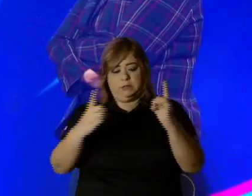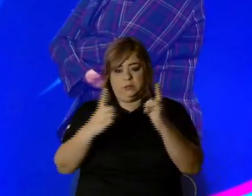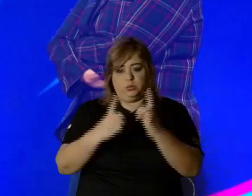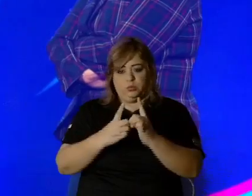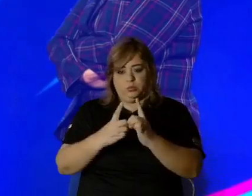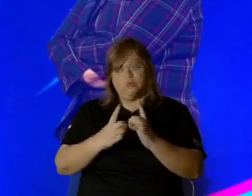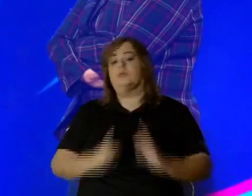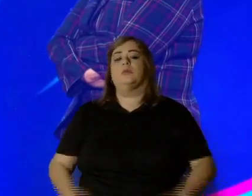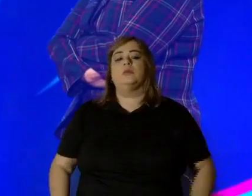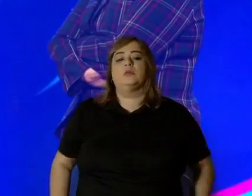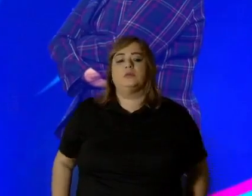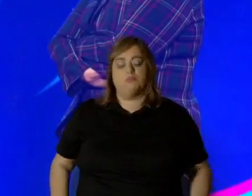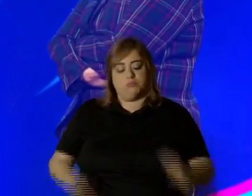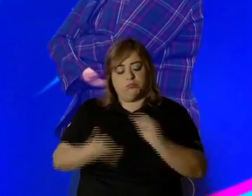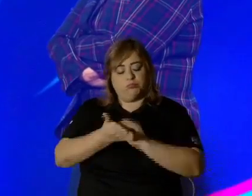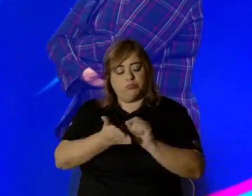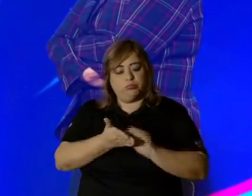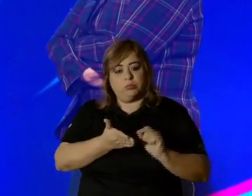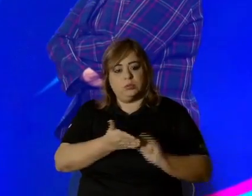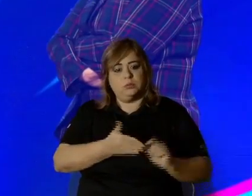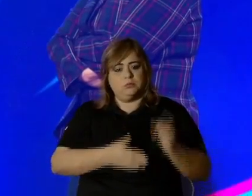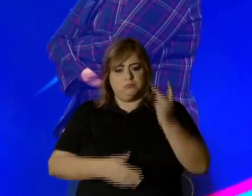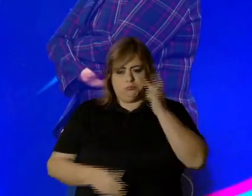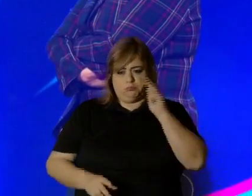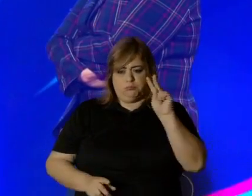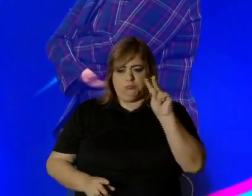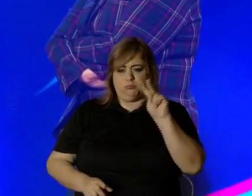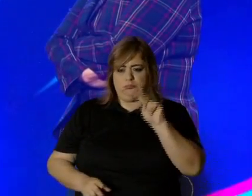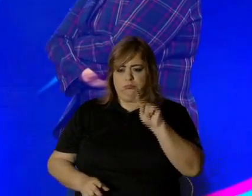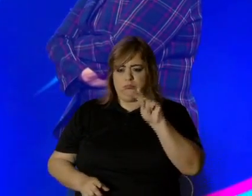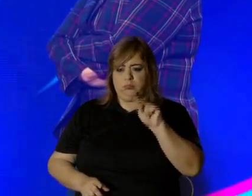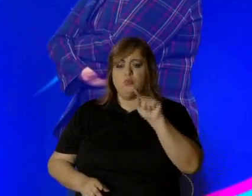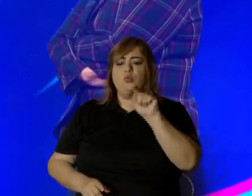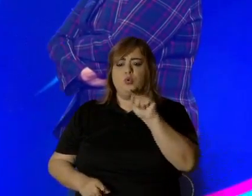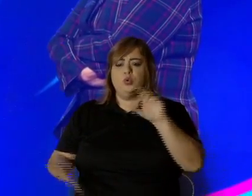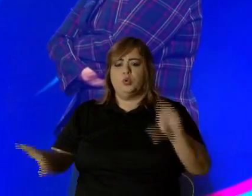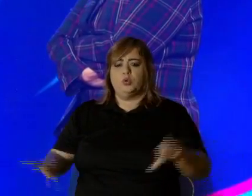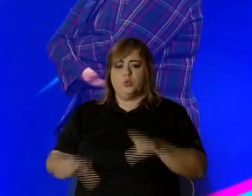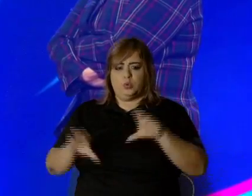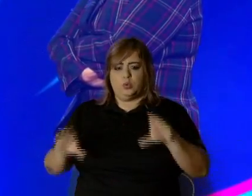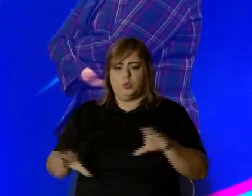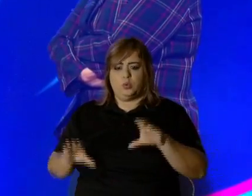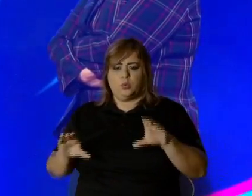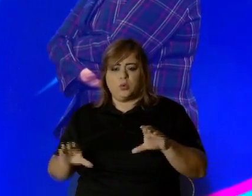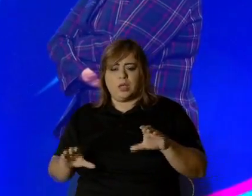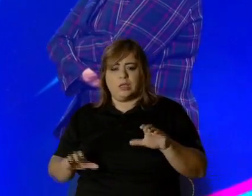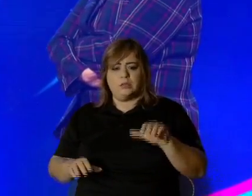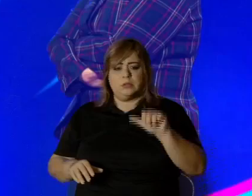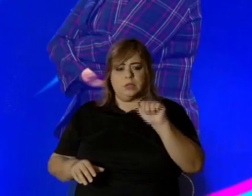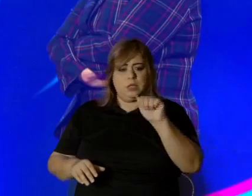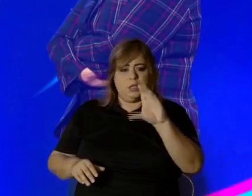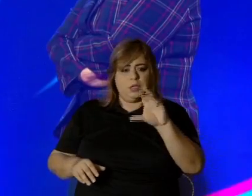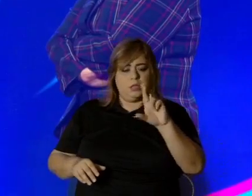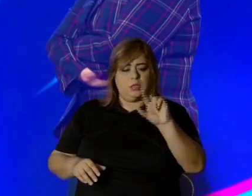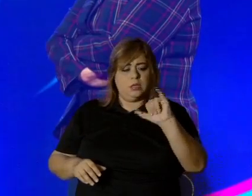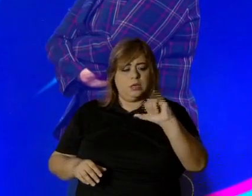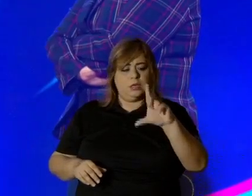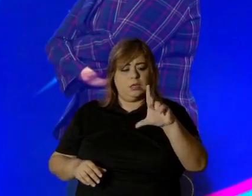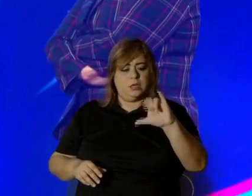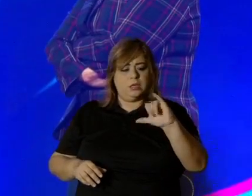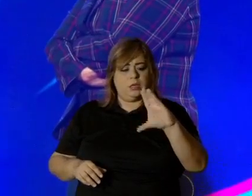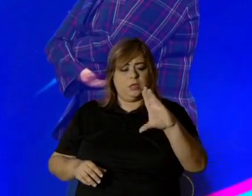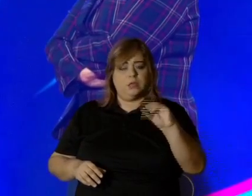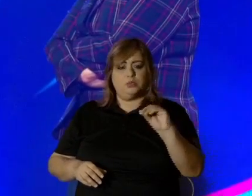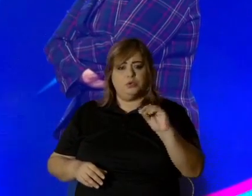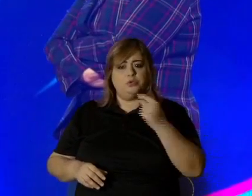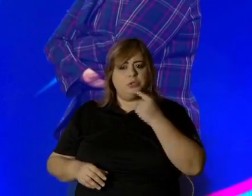proceso de llenar unos documentos, se me queda mirando y me dice, ¿ustedes hacen acrílico? Sí. ¿Ustedes hacen instalaciones? Sí. Y todo lo que ella me decía, yo le